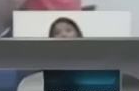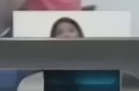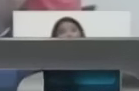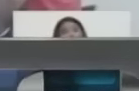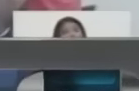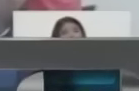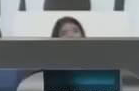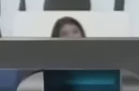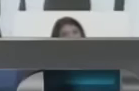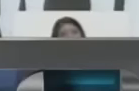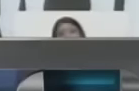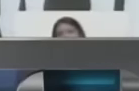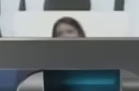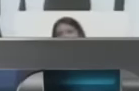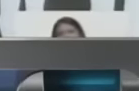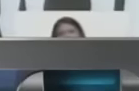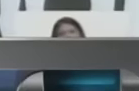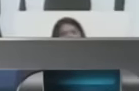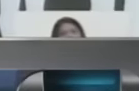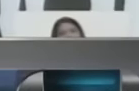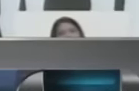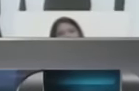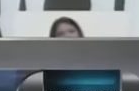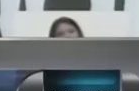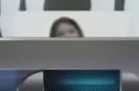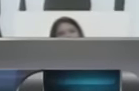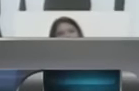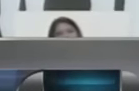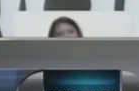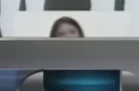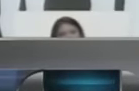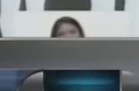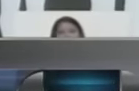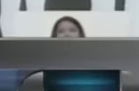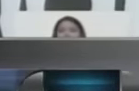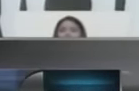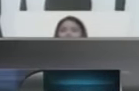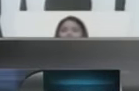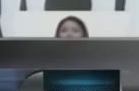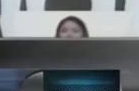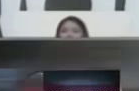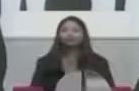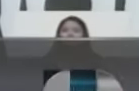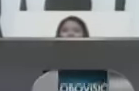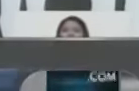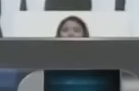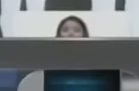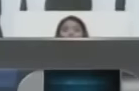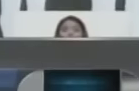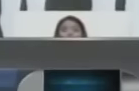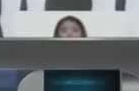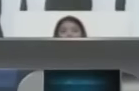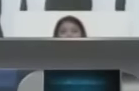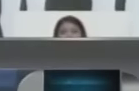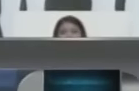delitos relacionados con la economía criminal. El estado Monagas,